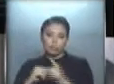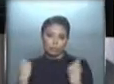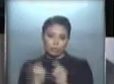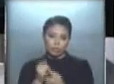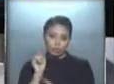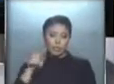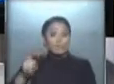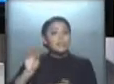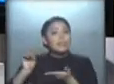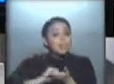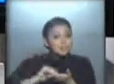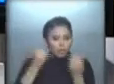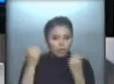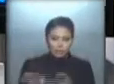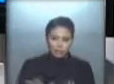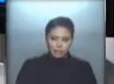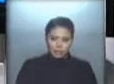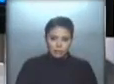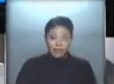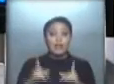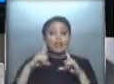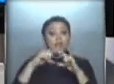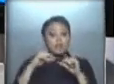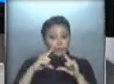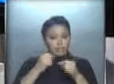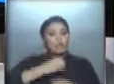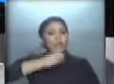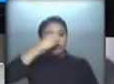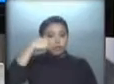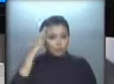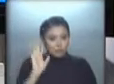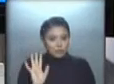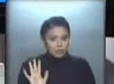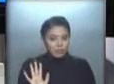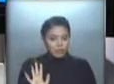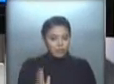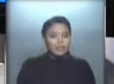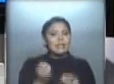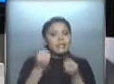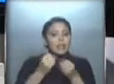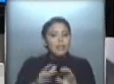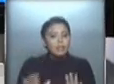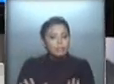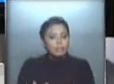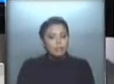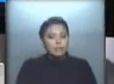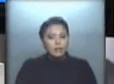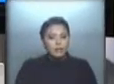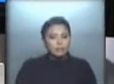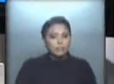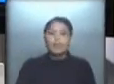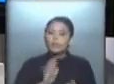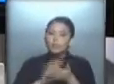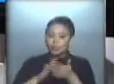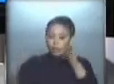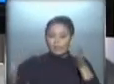En diputados vamos a empezar hablando que la fecha prevista formal para comenzar lo que tiene que ver con el